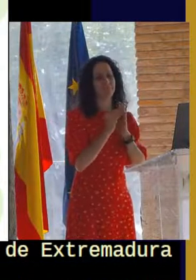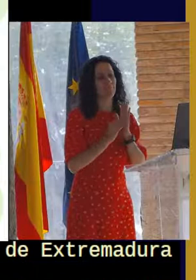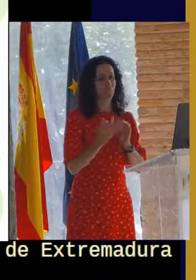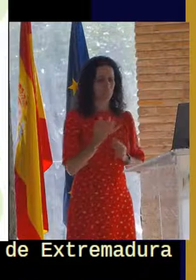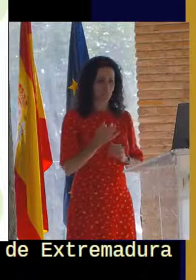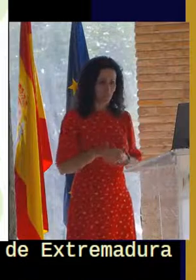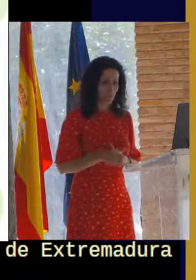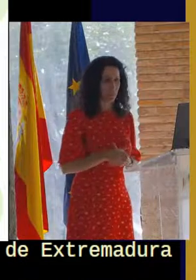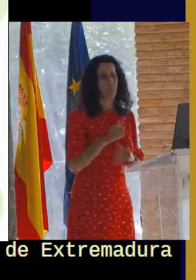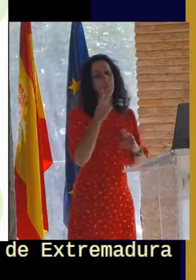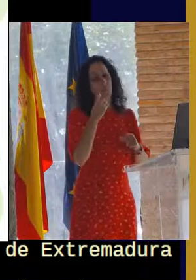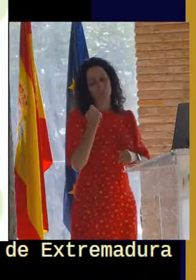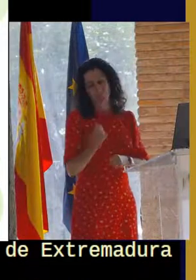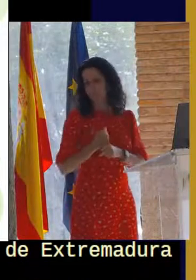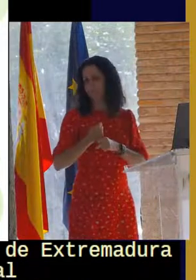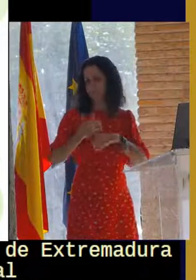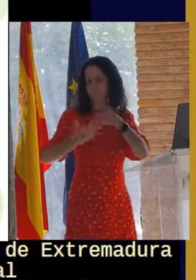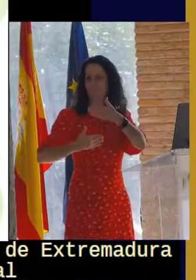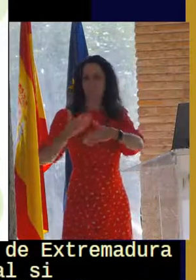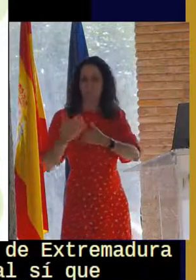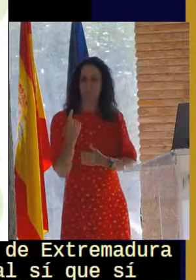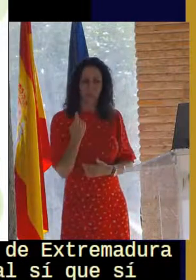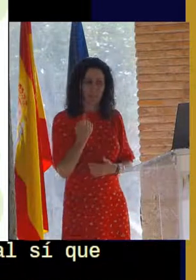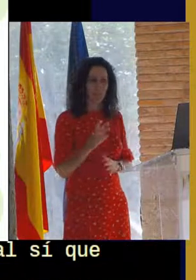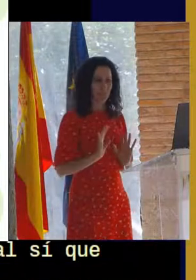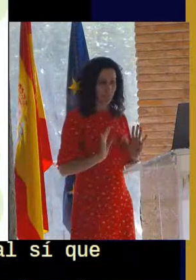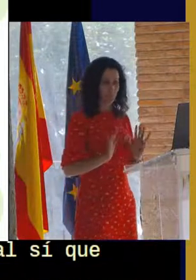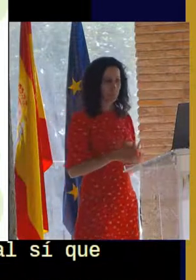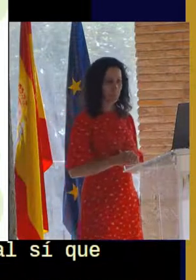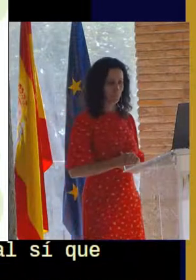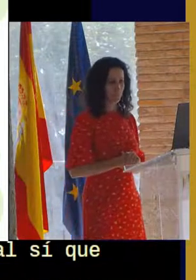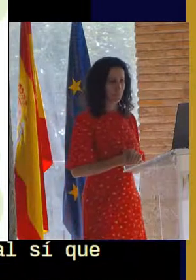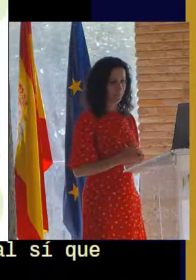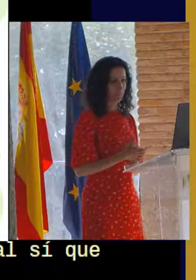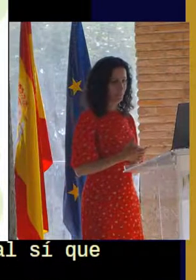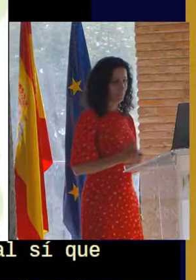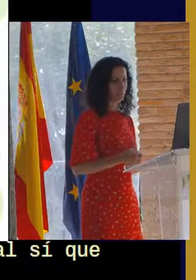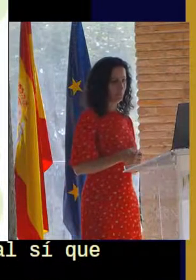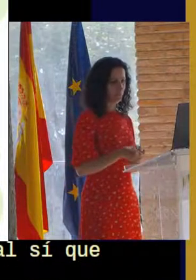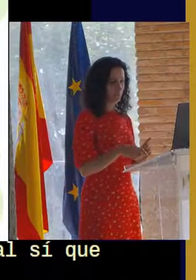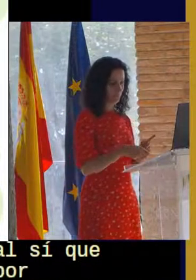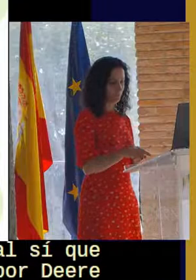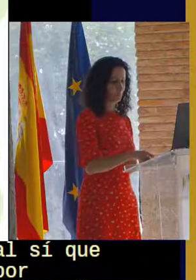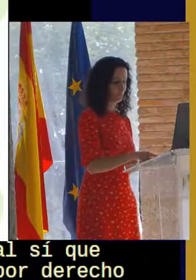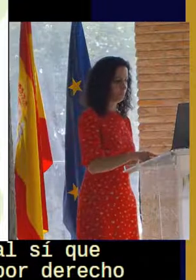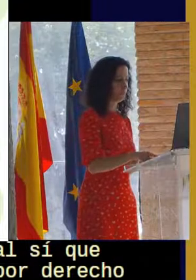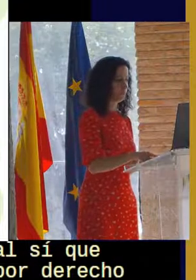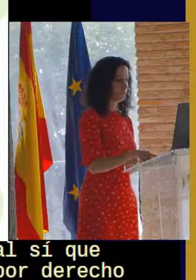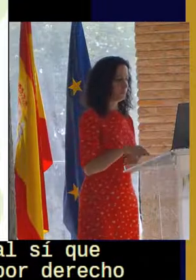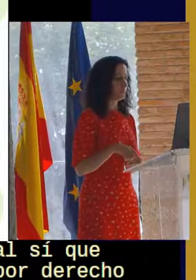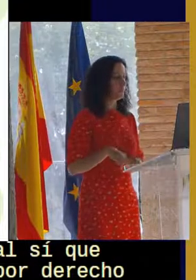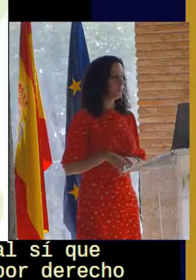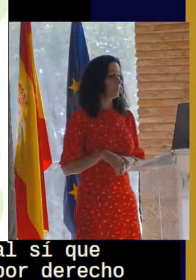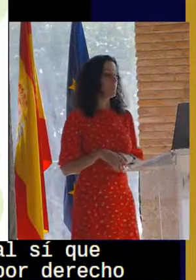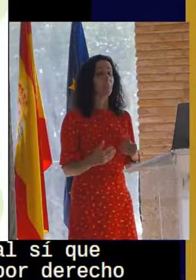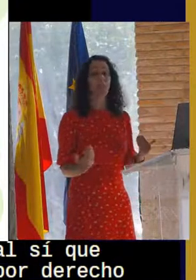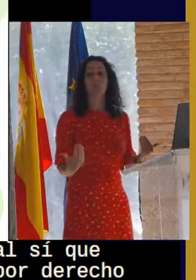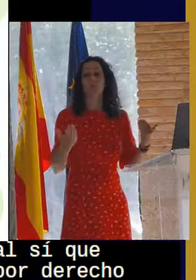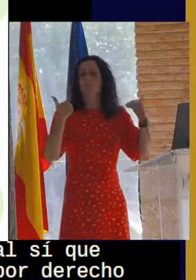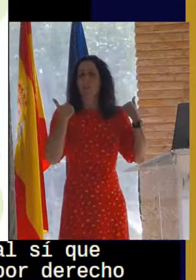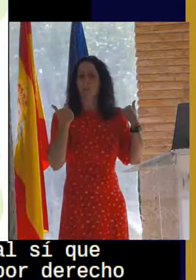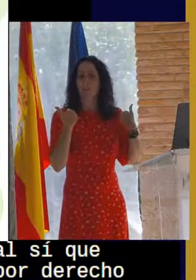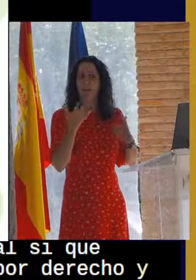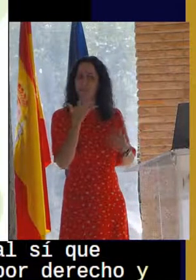está es decir apoyo legal sí que existe Entonces nosotros pedimos accesibilidad por derecho